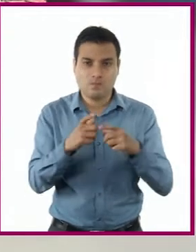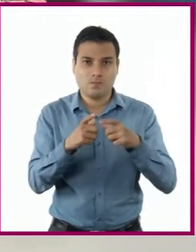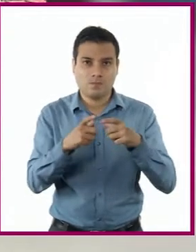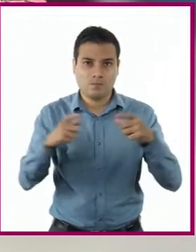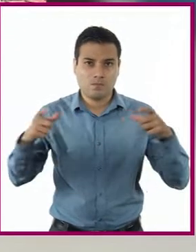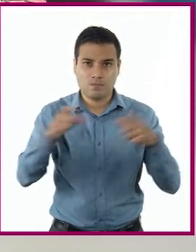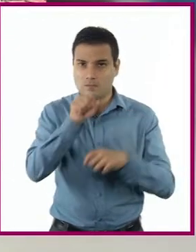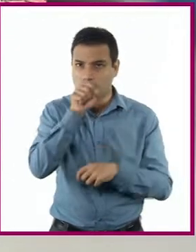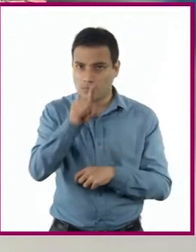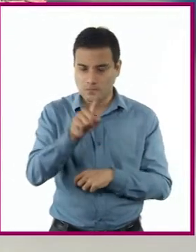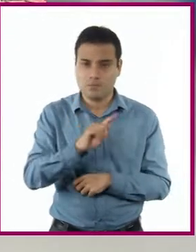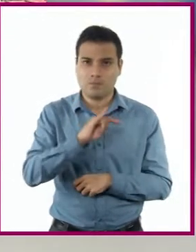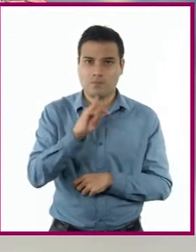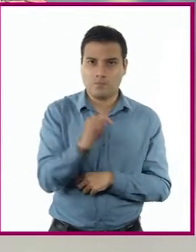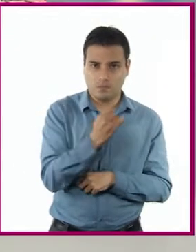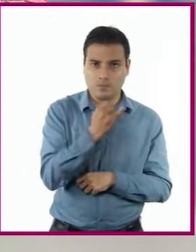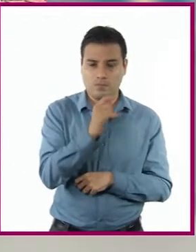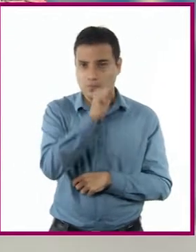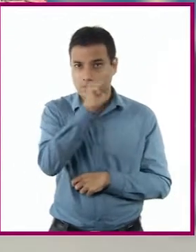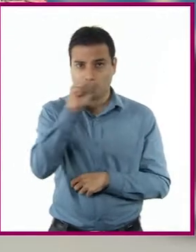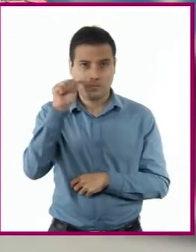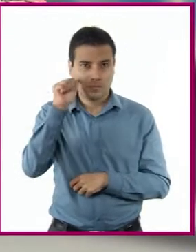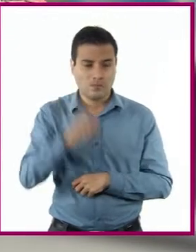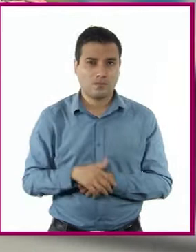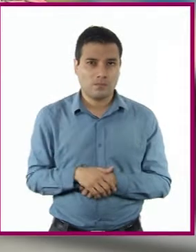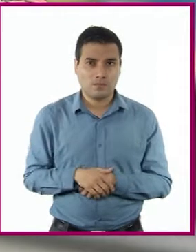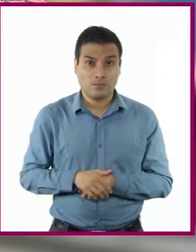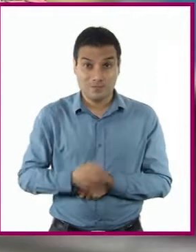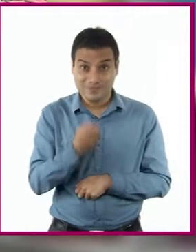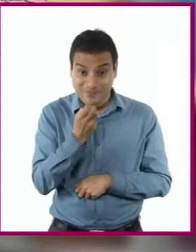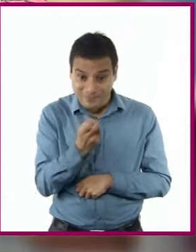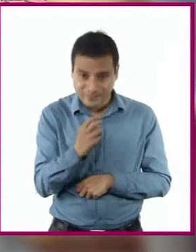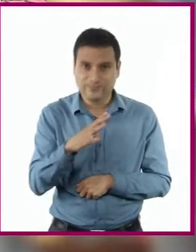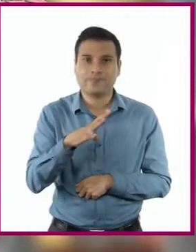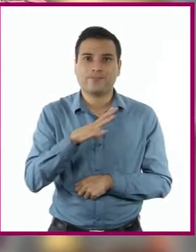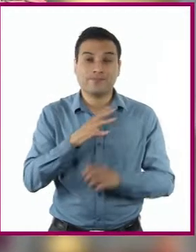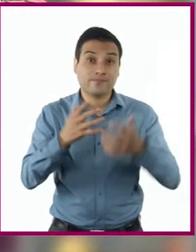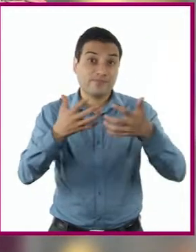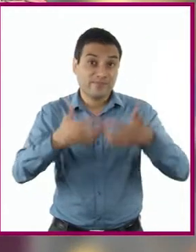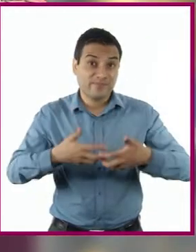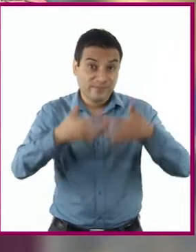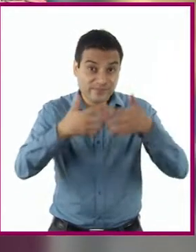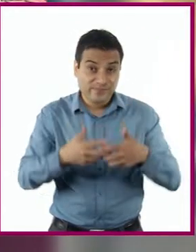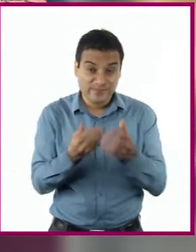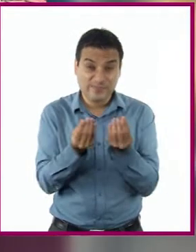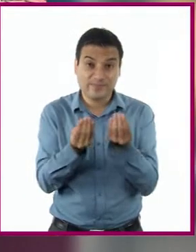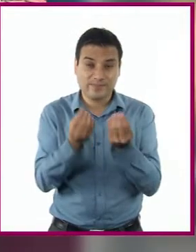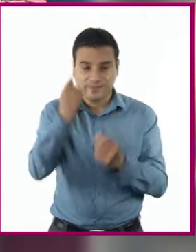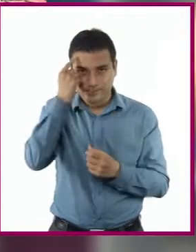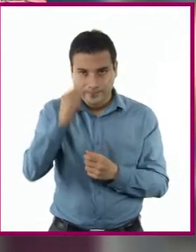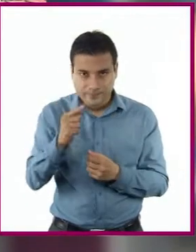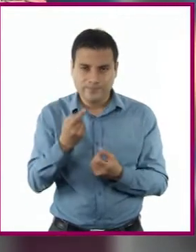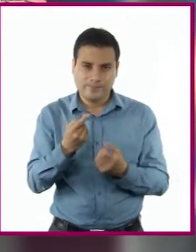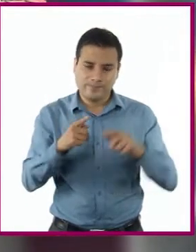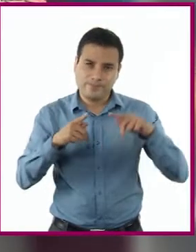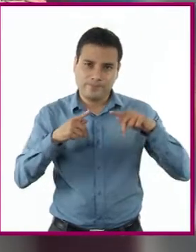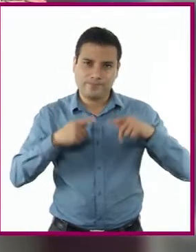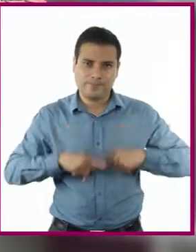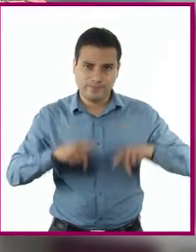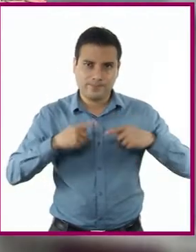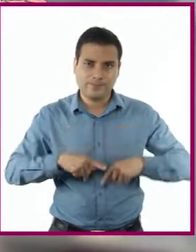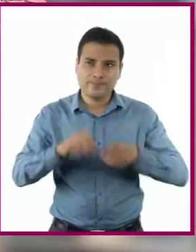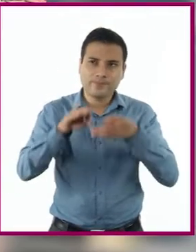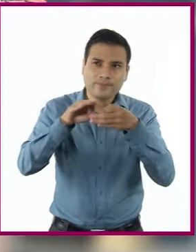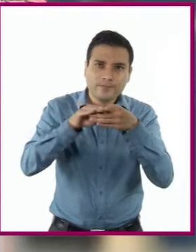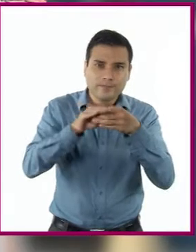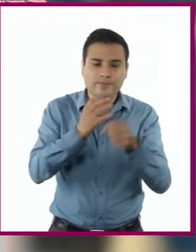crecimiento fueron Tijuana y Ciudad Juárez, en donde se establecieron industrias maquiladoras para aprovechar la vecindad con Estados